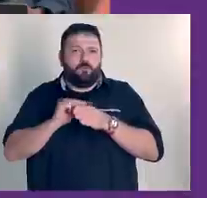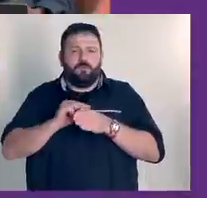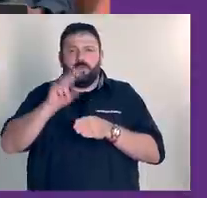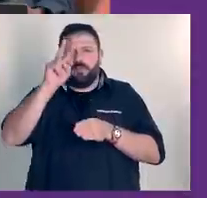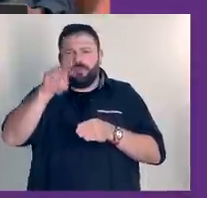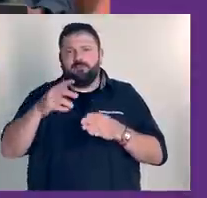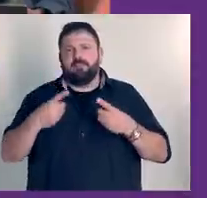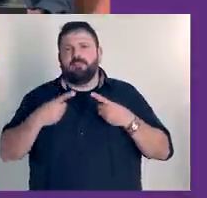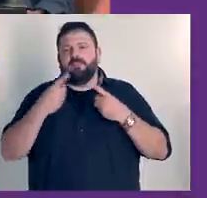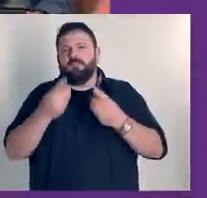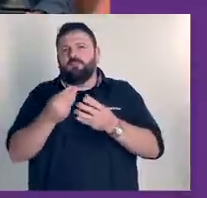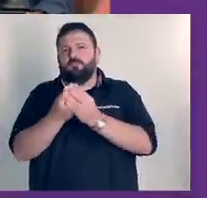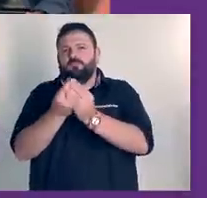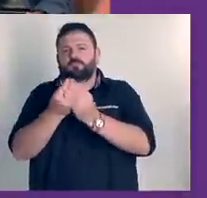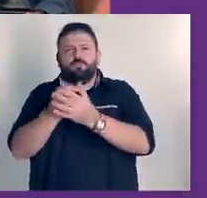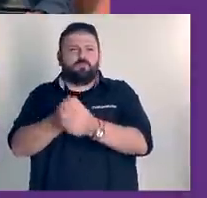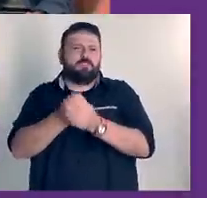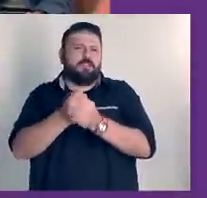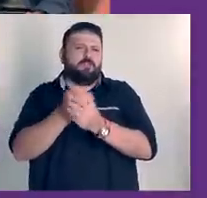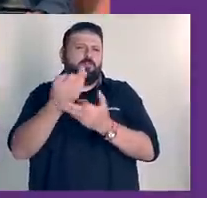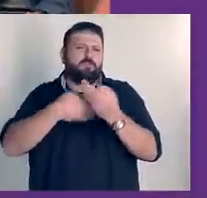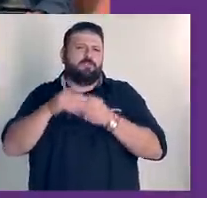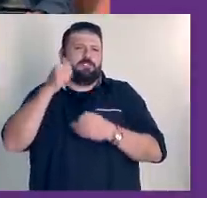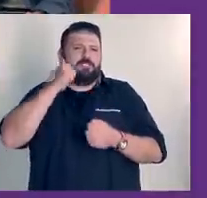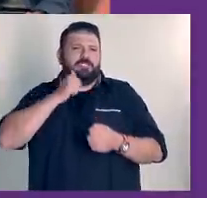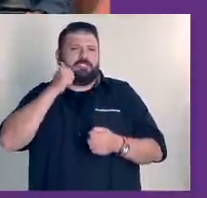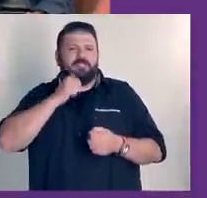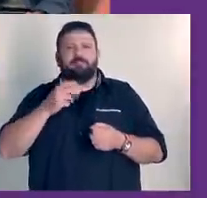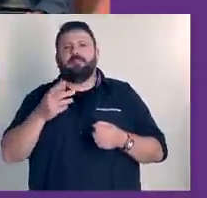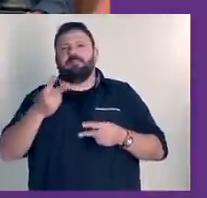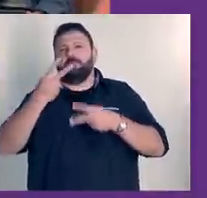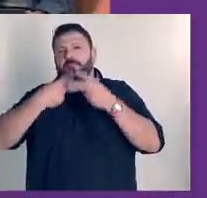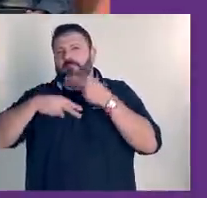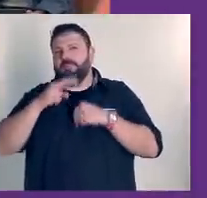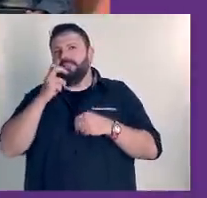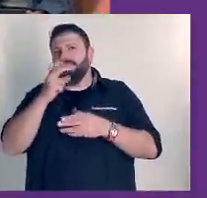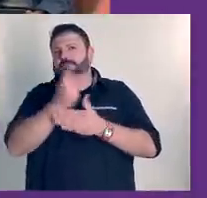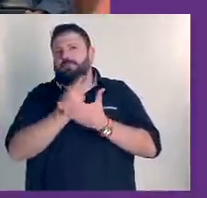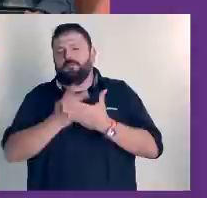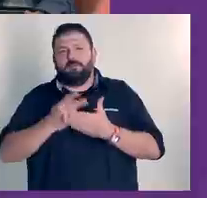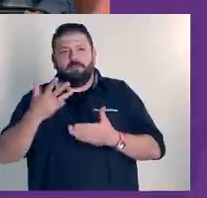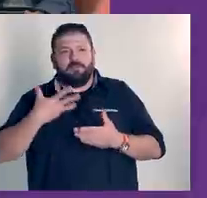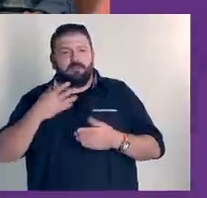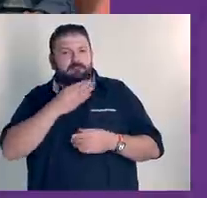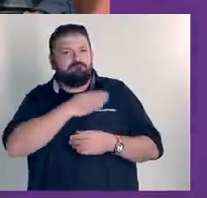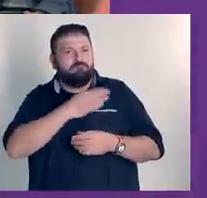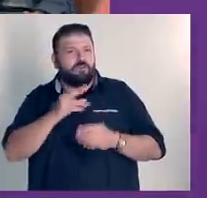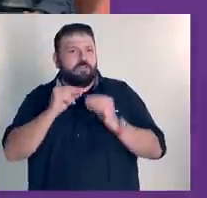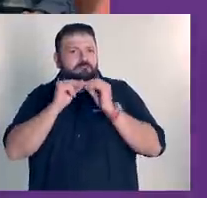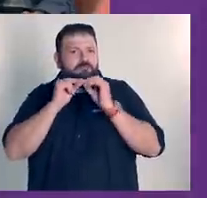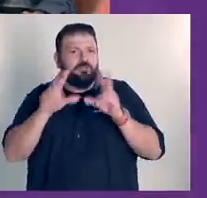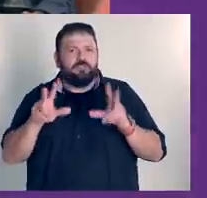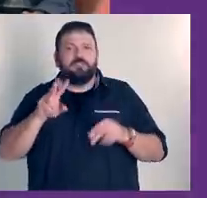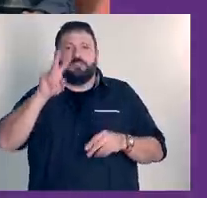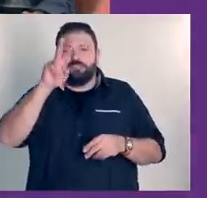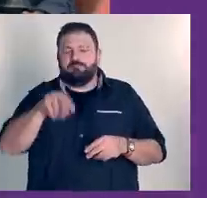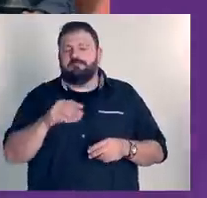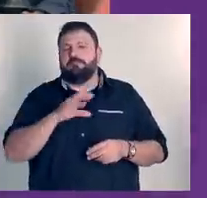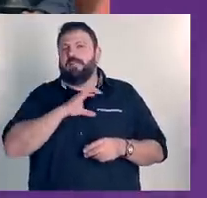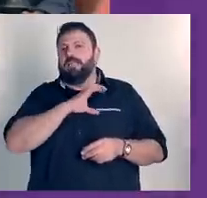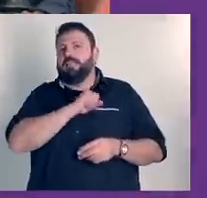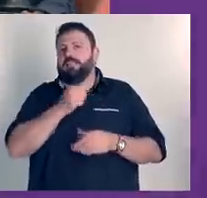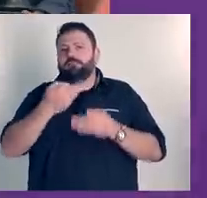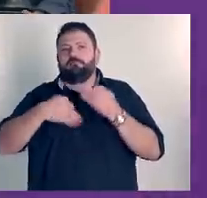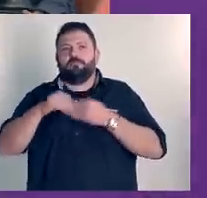muchos saludos y bueno, siempre me encanta venir al programa y traer buenas noticias. Y créeme que les encanta a todo